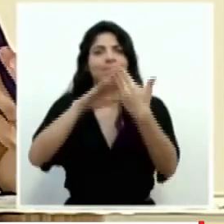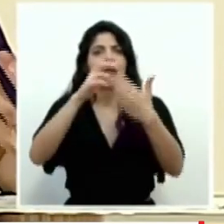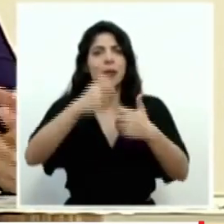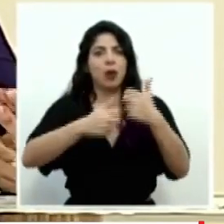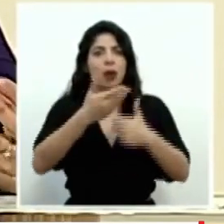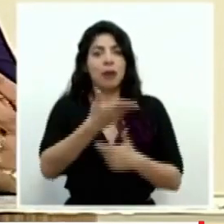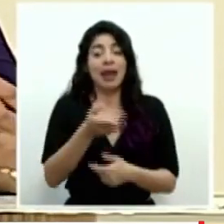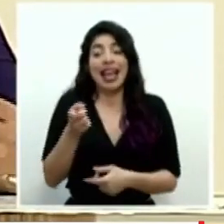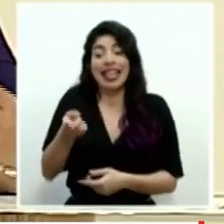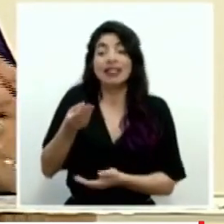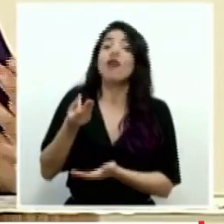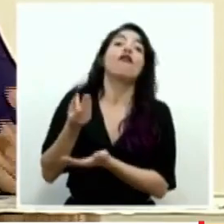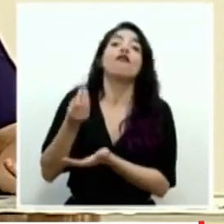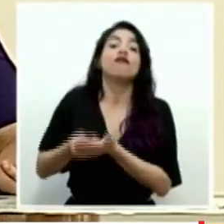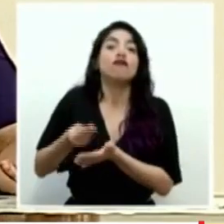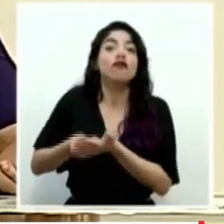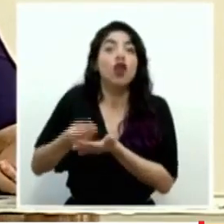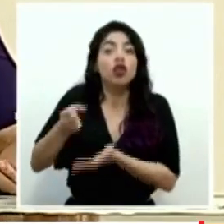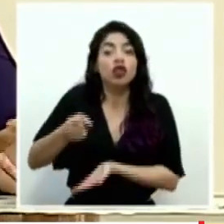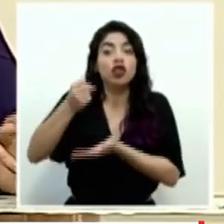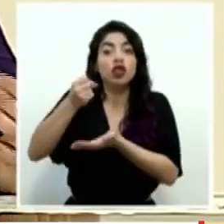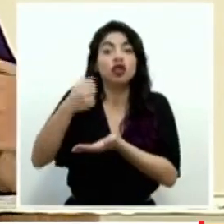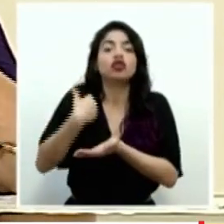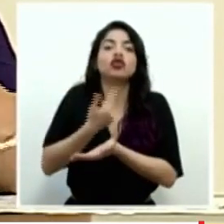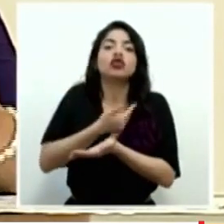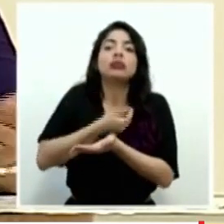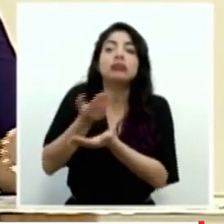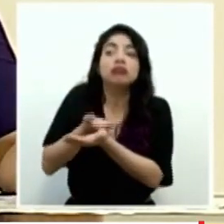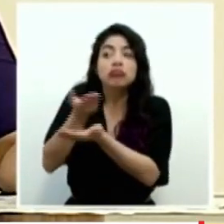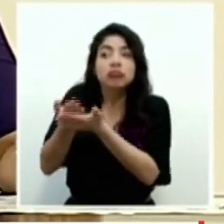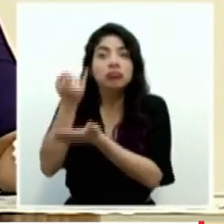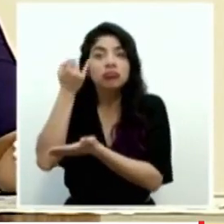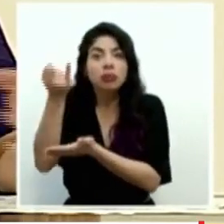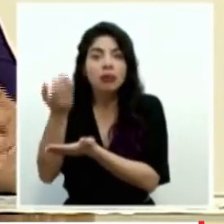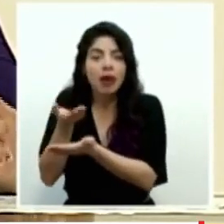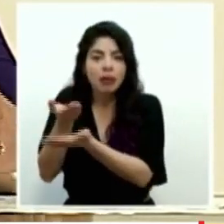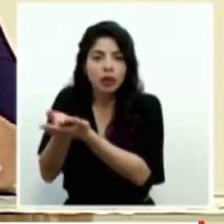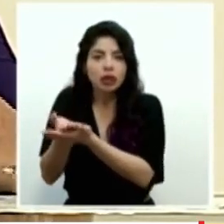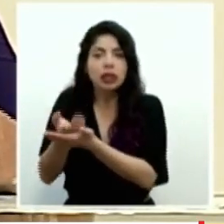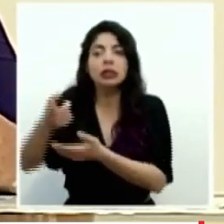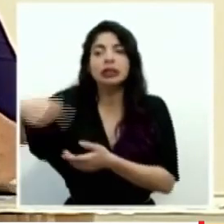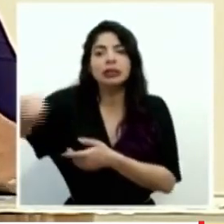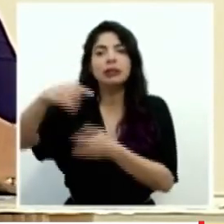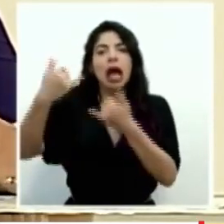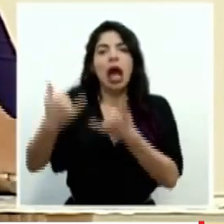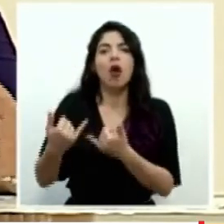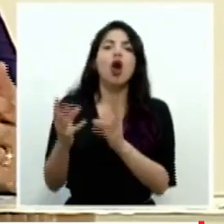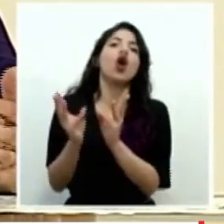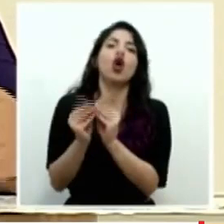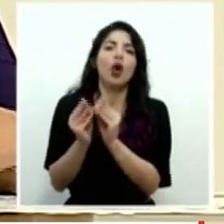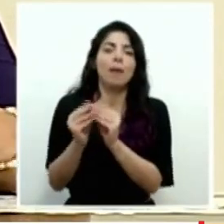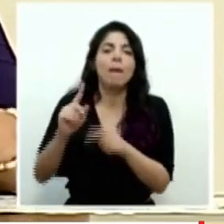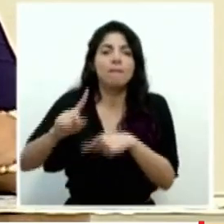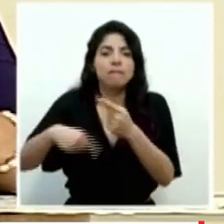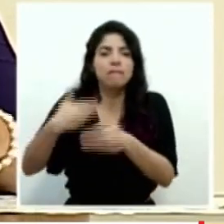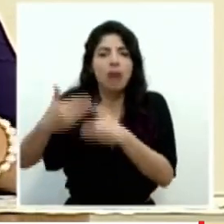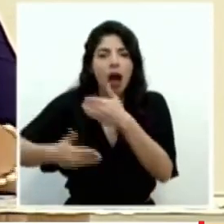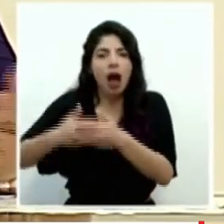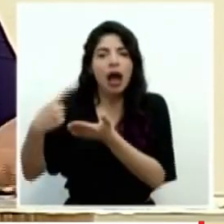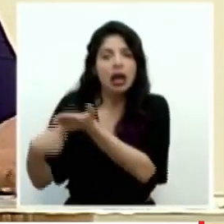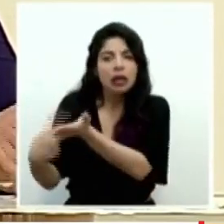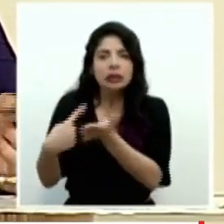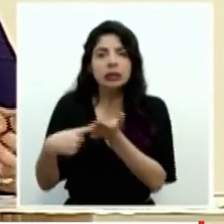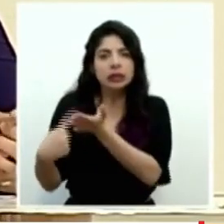es una fuente de financiamiento que se planteó, vendrá el proceso de discusión en el marco de la comisión y por supuesto que el gobierno